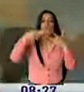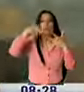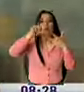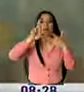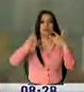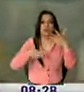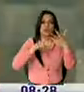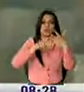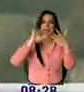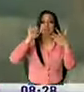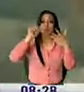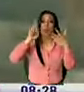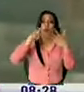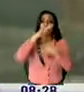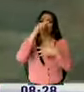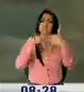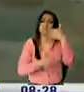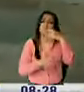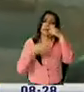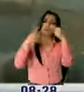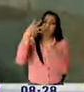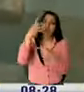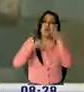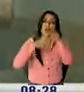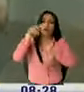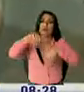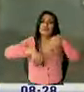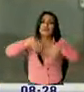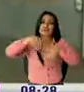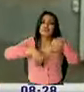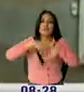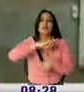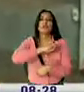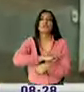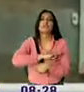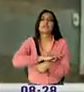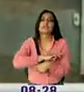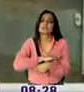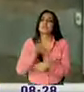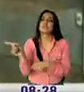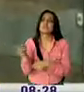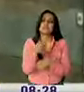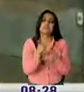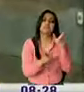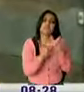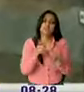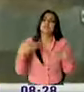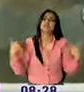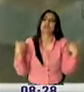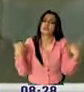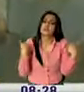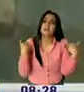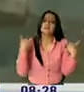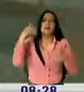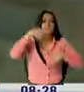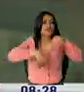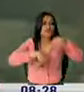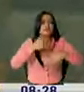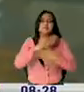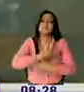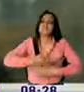realidad son varios balnearios municipales de los que se dispone para que la ciudadanía esté contenta, disfrute y esté en familia sobre